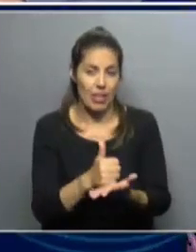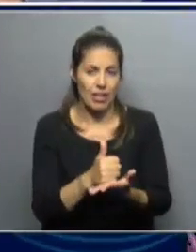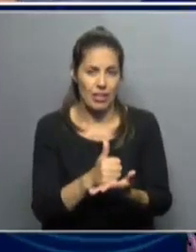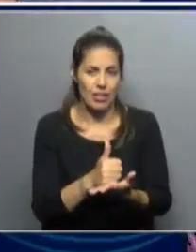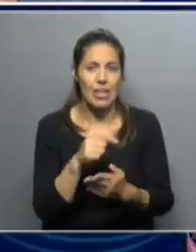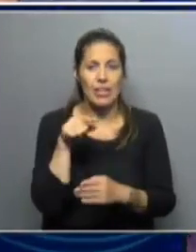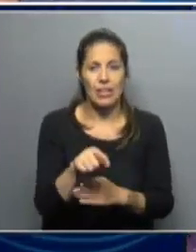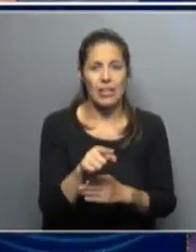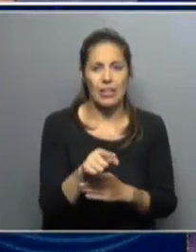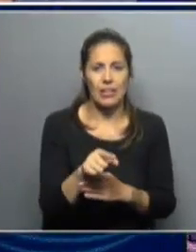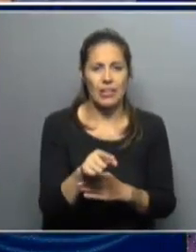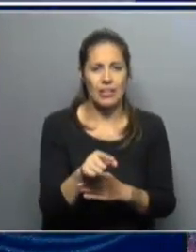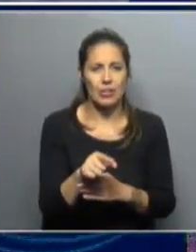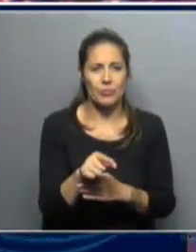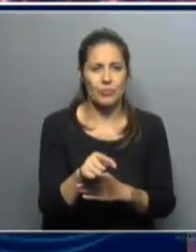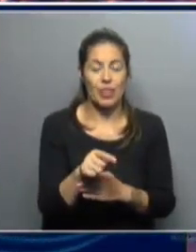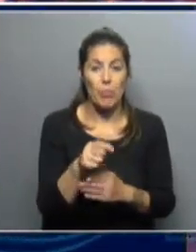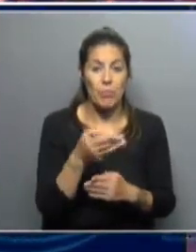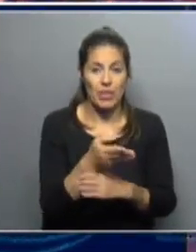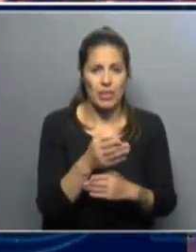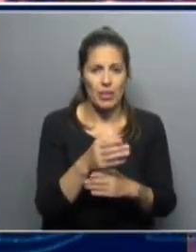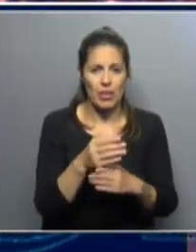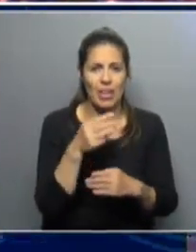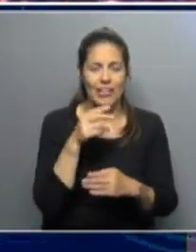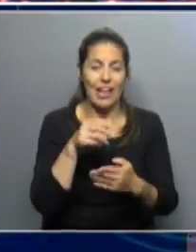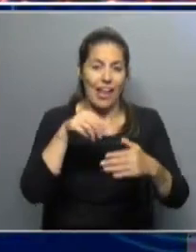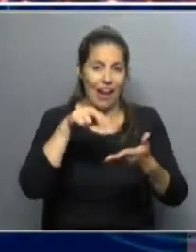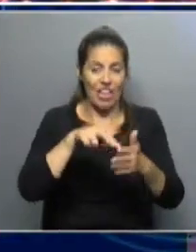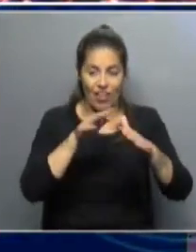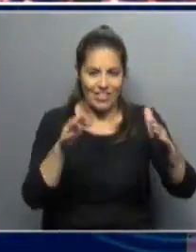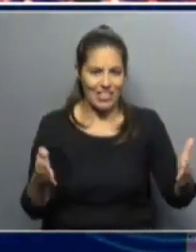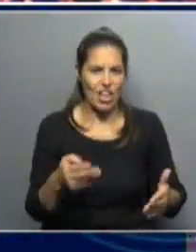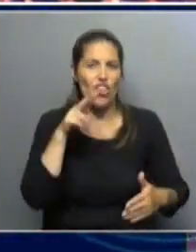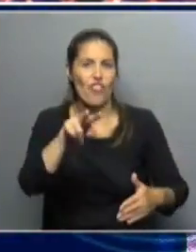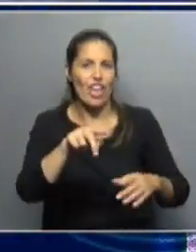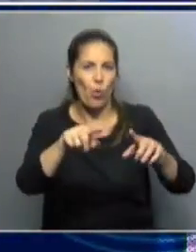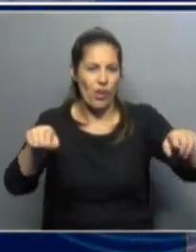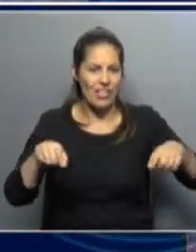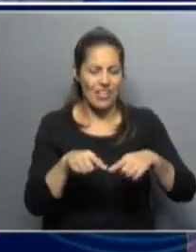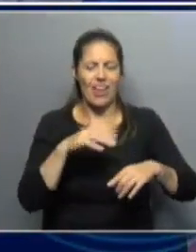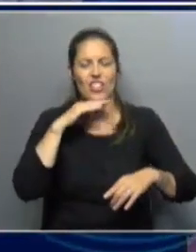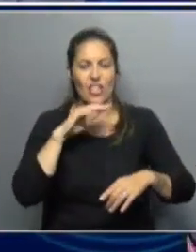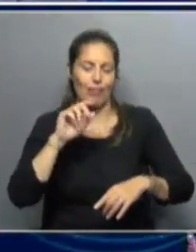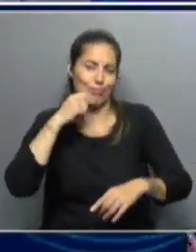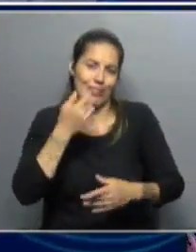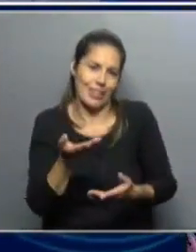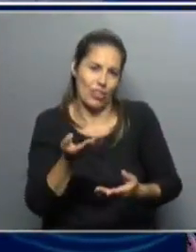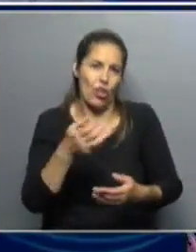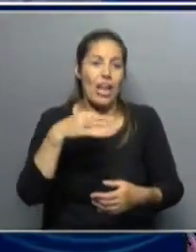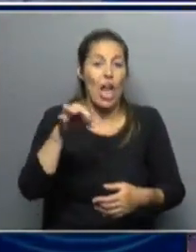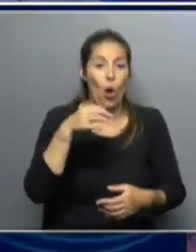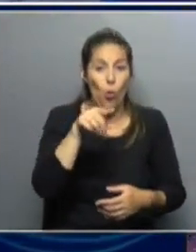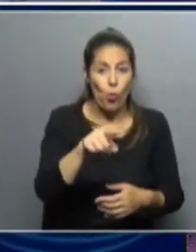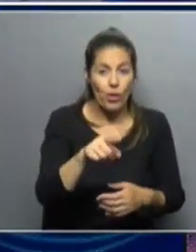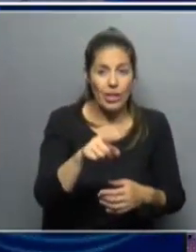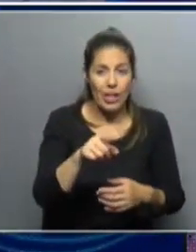este de Adrián... No, es que estar reales. Arriba del escenario y ver una sala llena... es de las cosas más satisfactorias. Este caso de Adriana Rey, que hace esta única función, ella